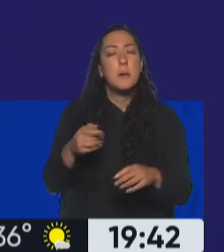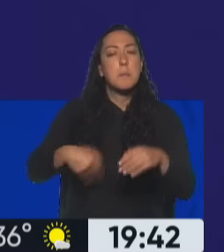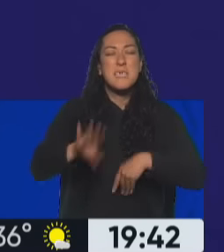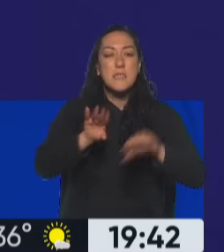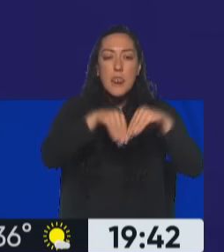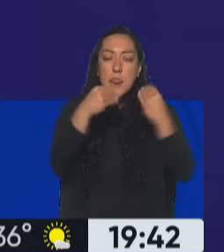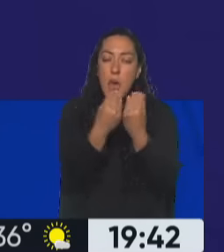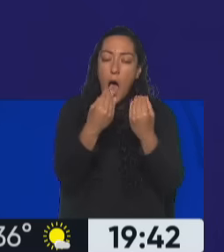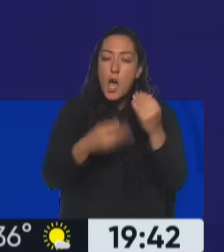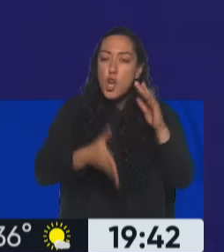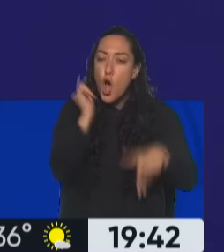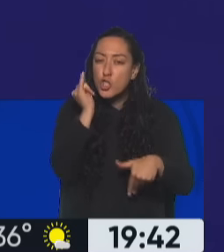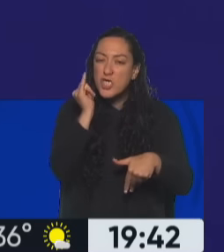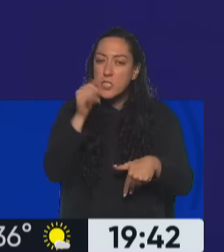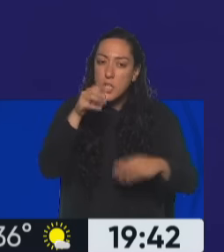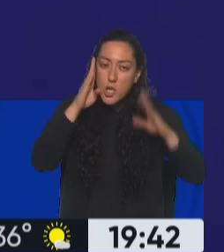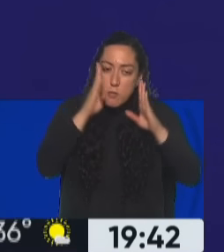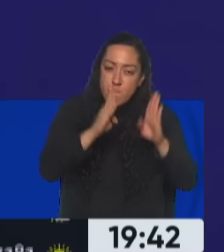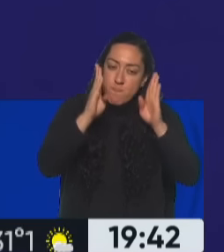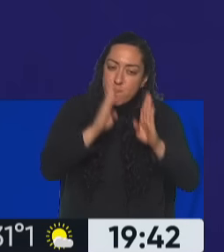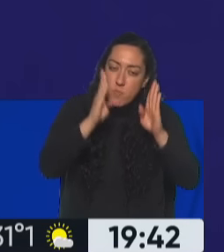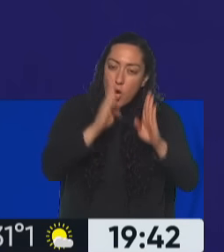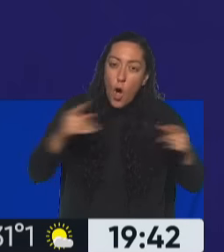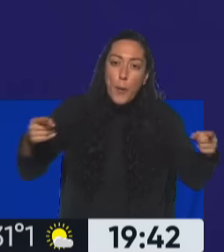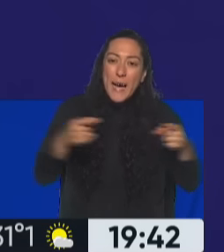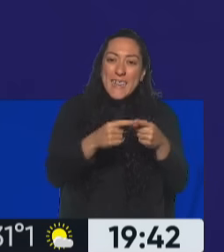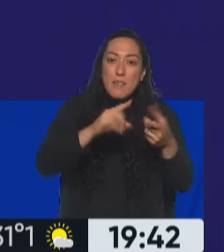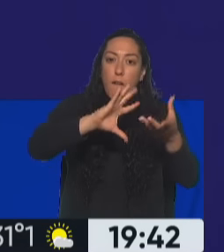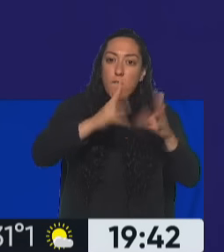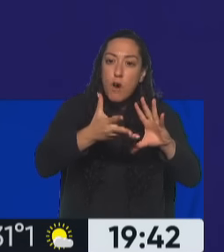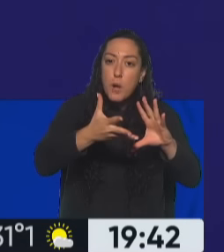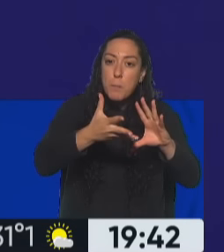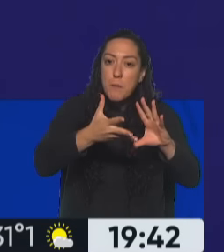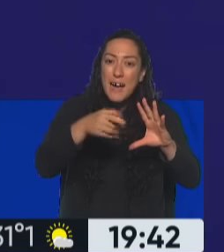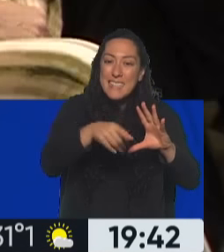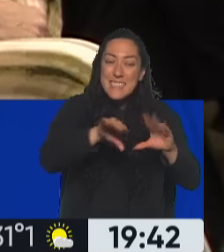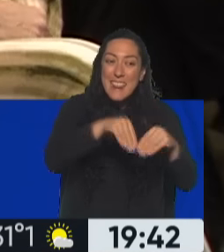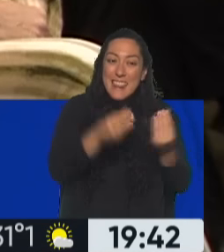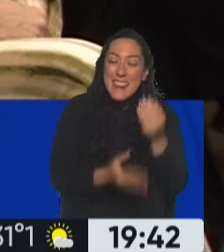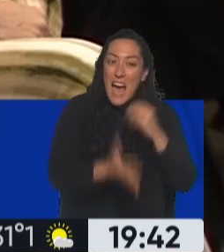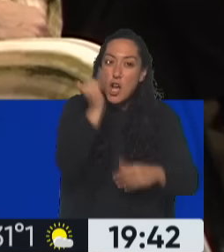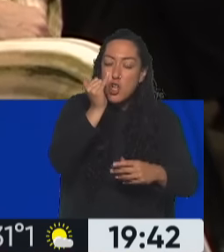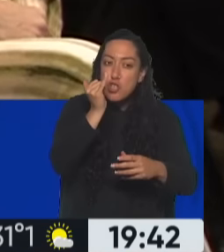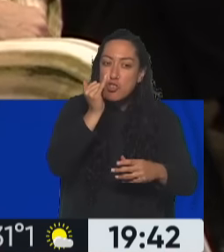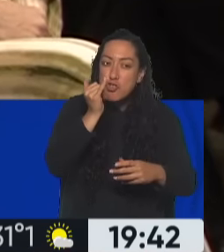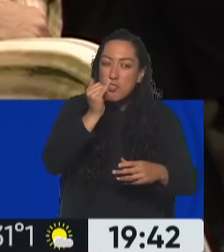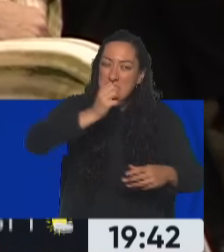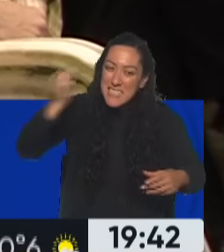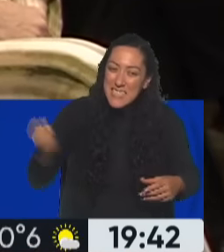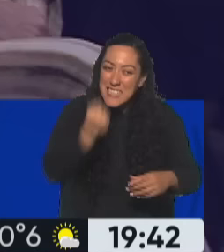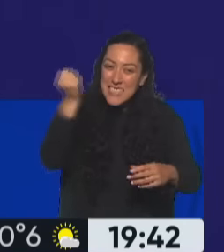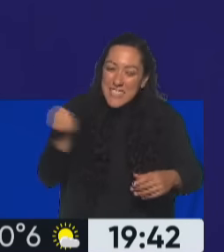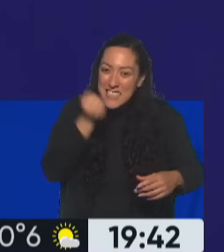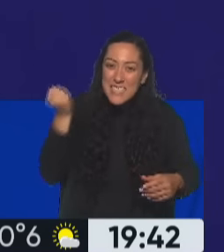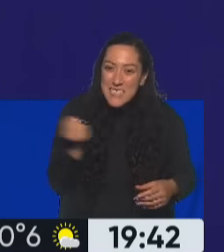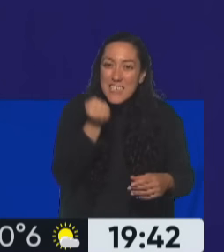diagnóstico y se dedica a buscar la forma de romper ese diagnóstico por todos lados, hasta que, digamos, el